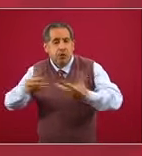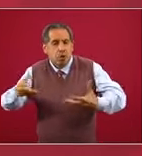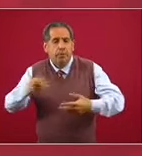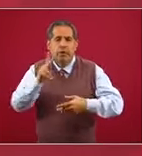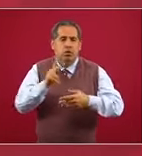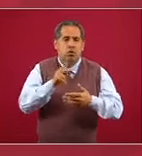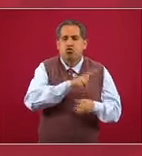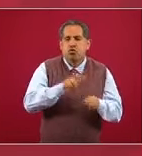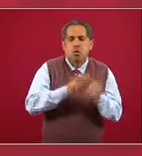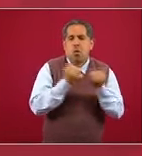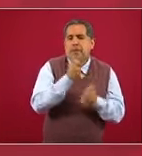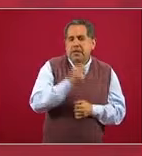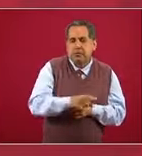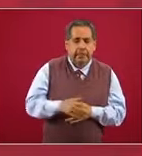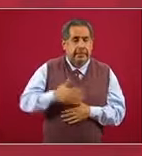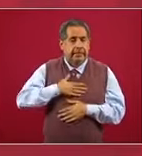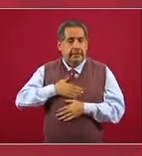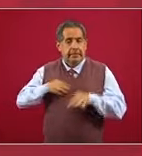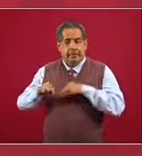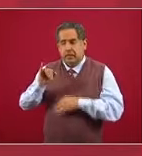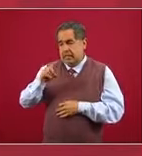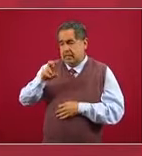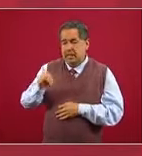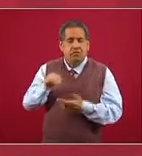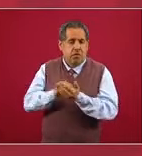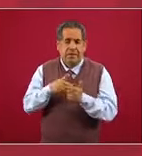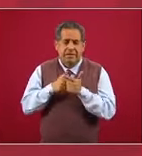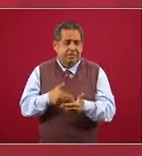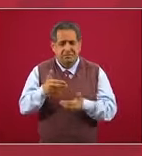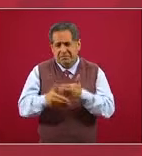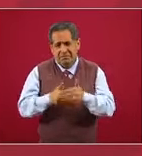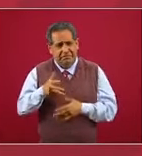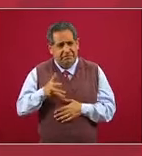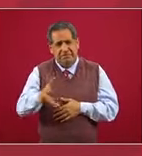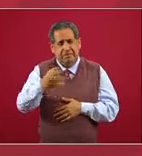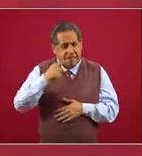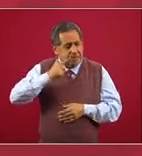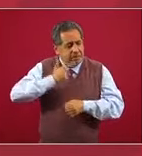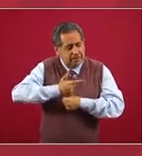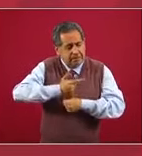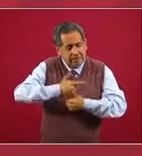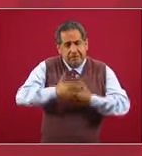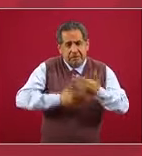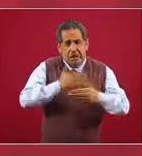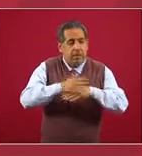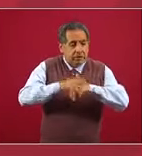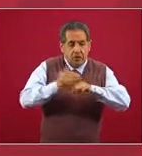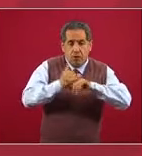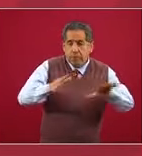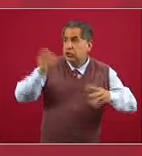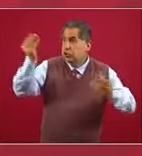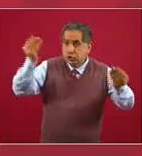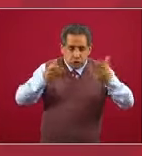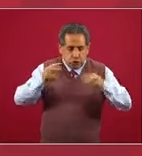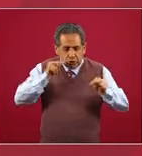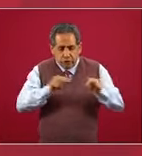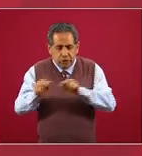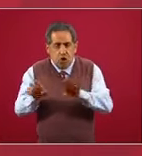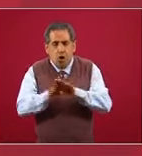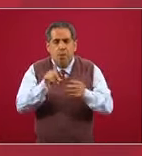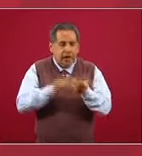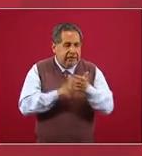del trabajo también que se hace en el INDRE y que se va a continuar realizando en la medida que se vaya conociendo y teniendo más información de cómo se